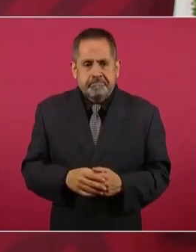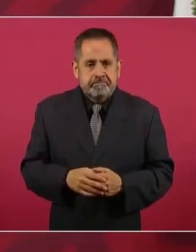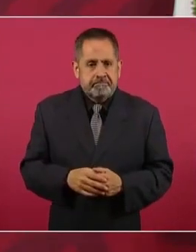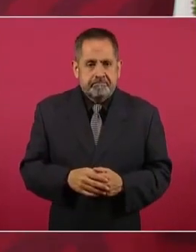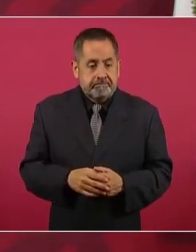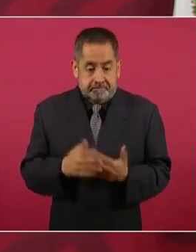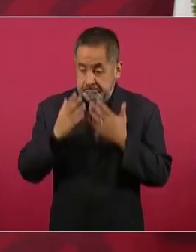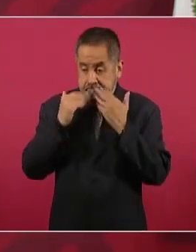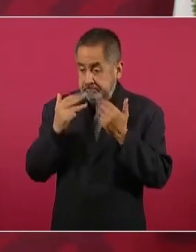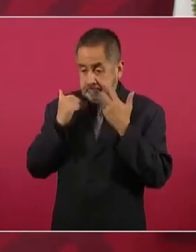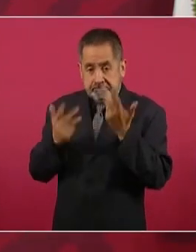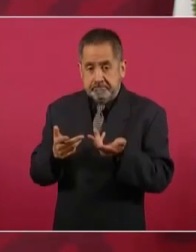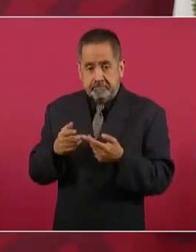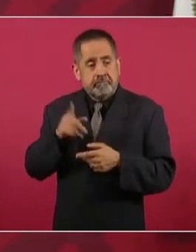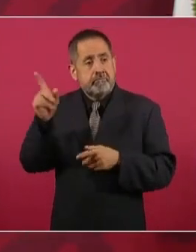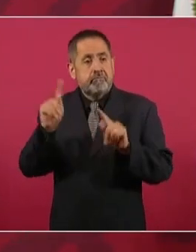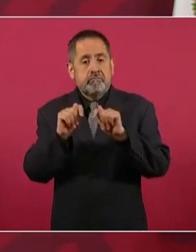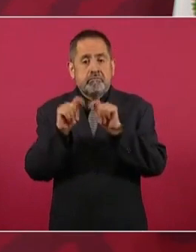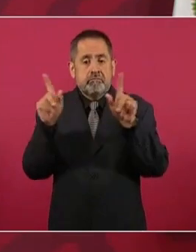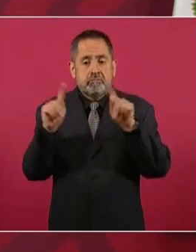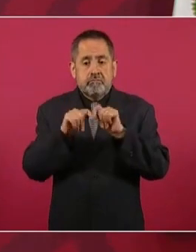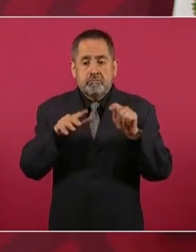no hay en Tlaxcala